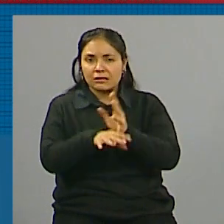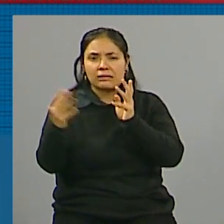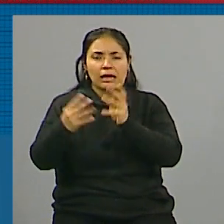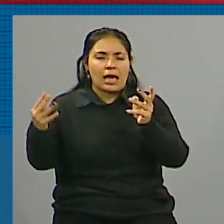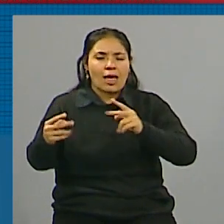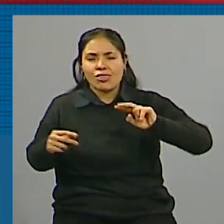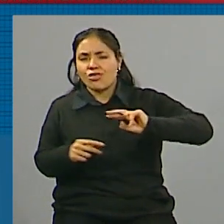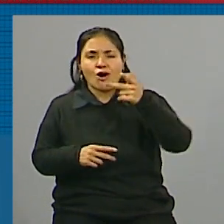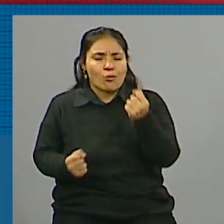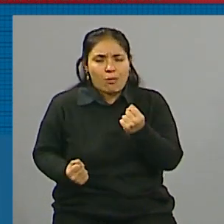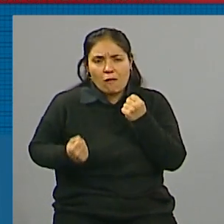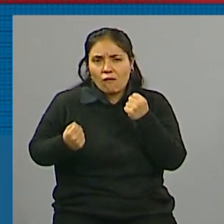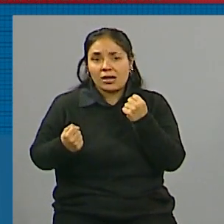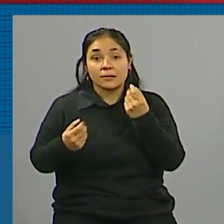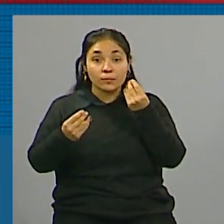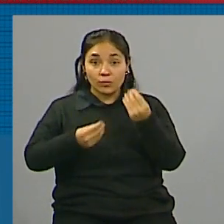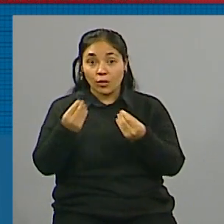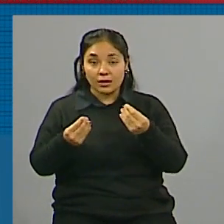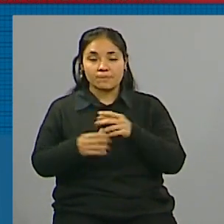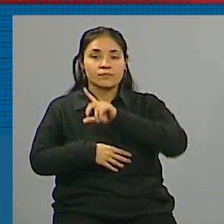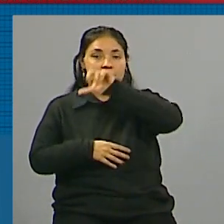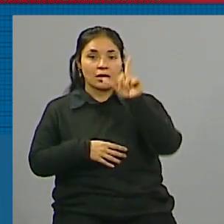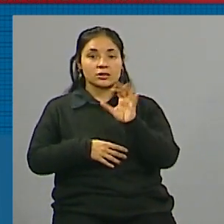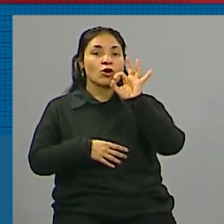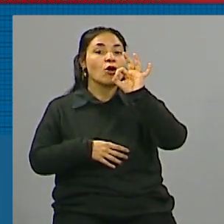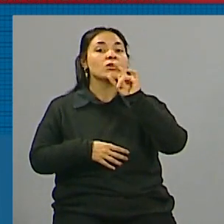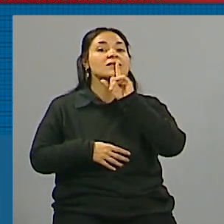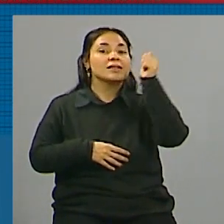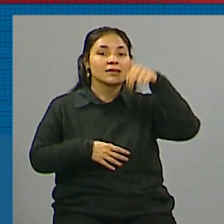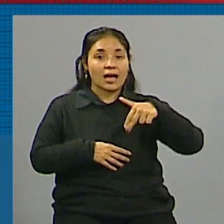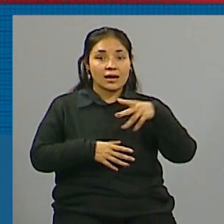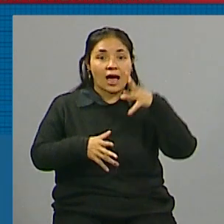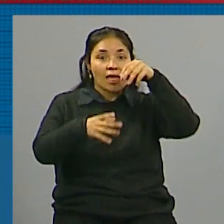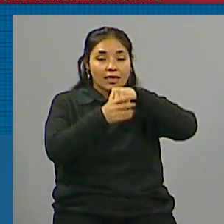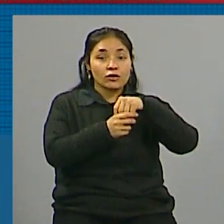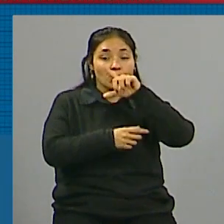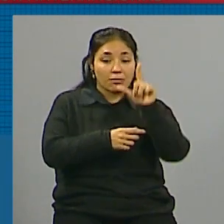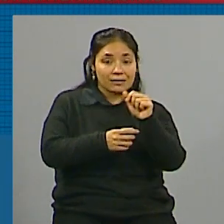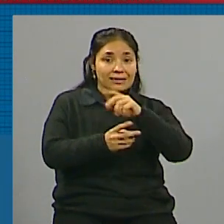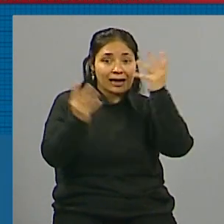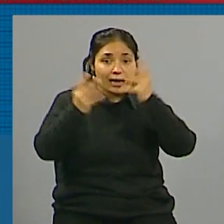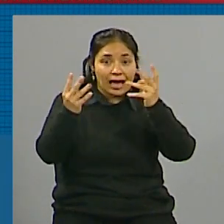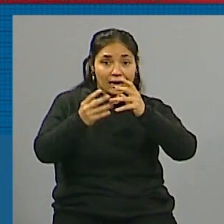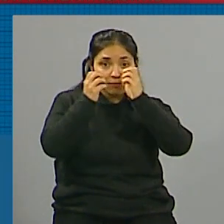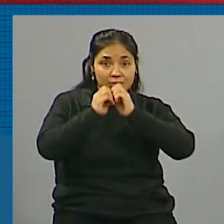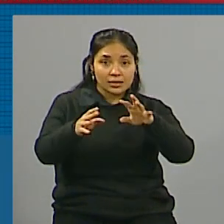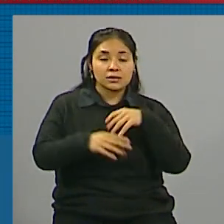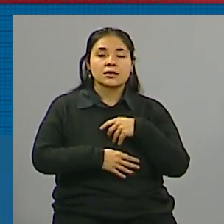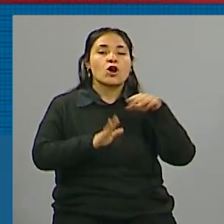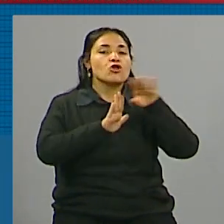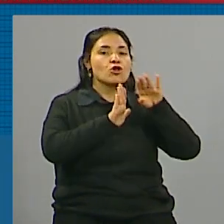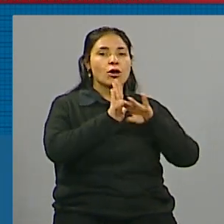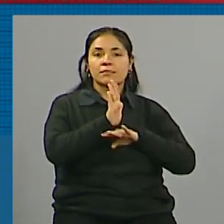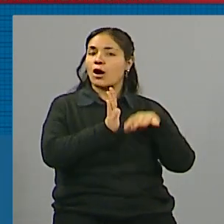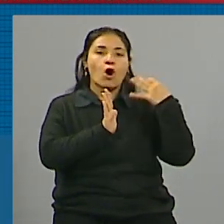el sentido de que técnicamente cuando un país de la OTAN, miembro de la OTAN, entra en guerra, por normativa de la OTAN, es la OTAN